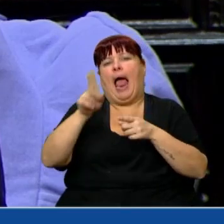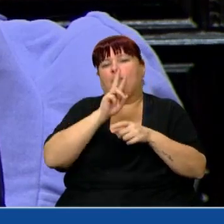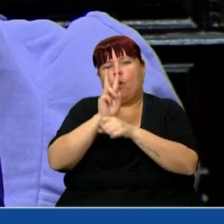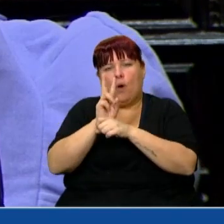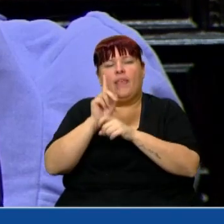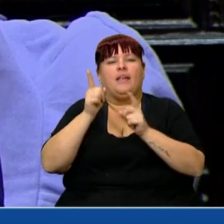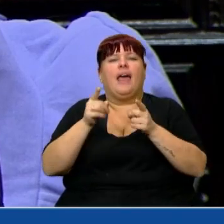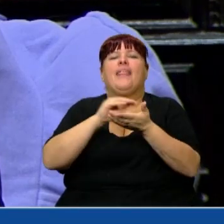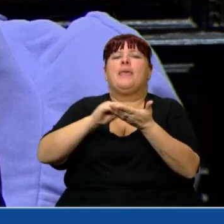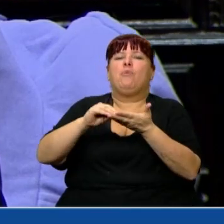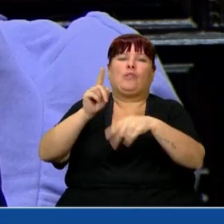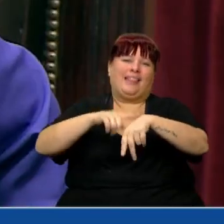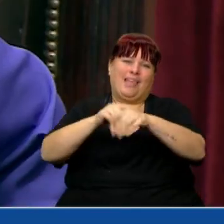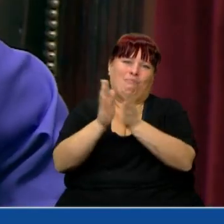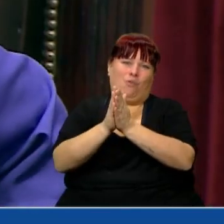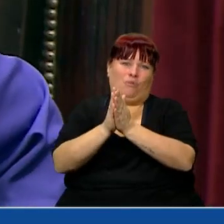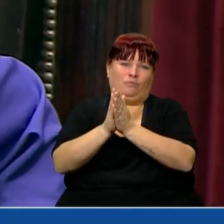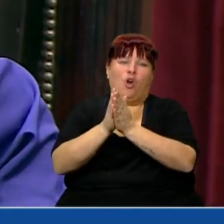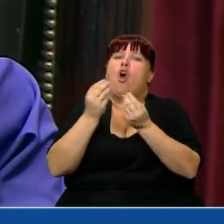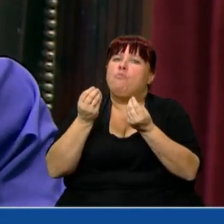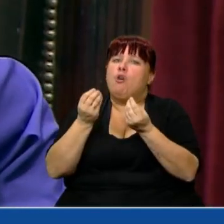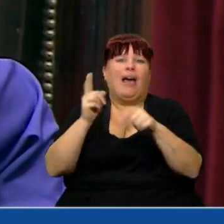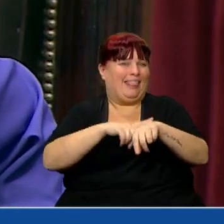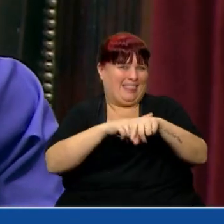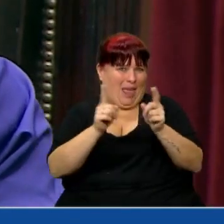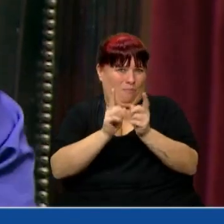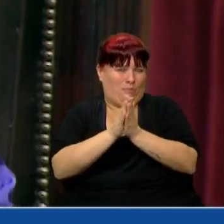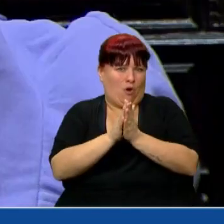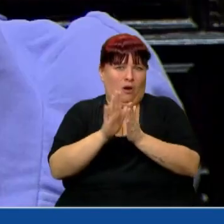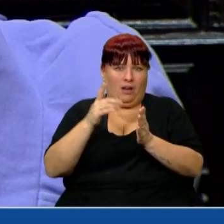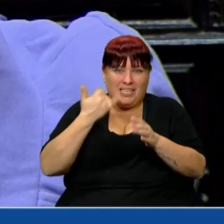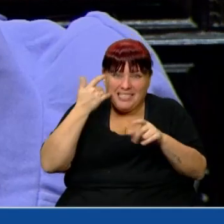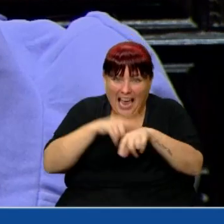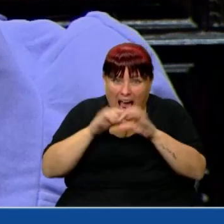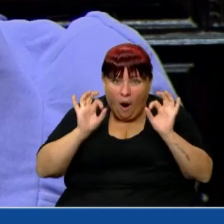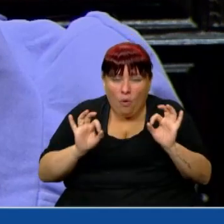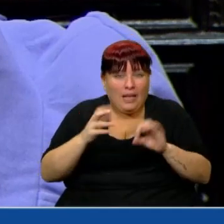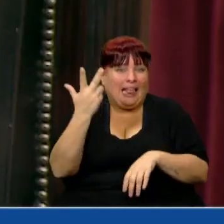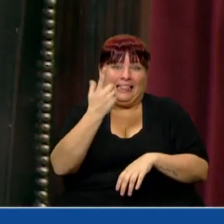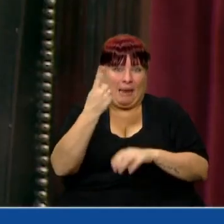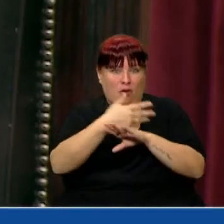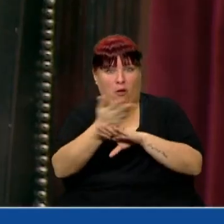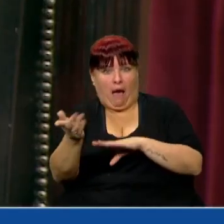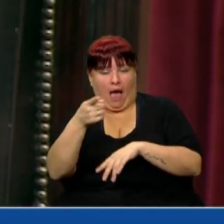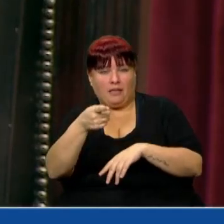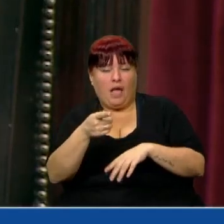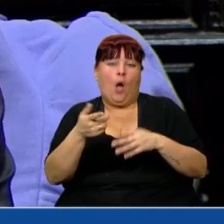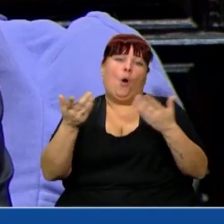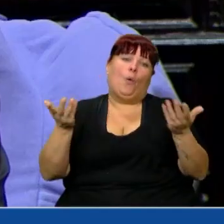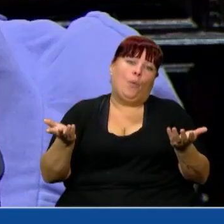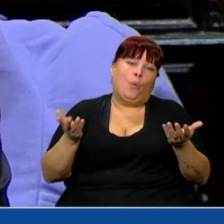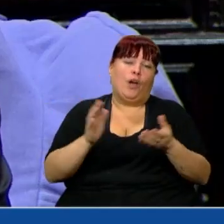misma y a su importantísimo... Diputada, el tiempo le voy a pedir. ¿Cómo? El tiempo le voy a pedir. ¿Ya tengo el tiempo cumplido? 3 minutos se pasó ya.